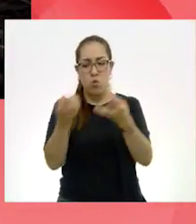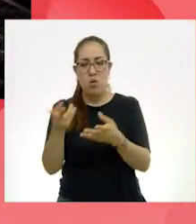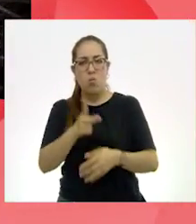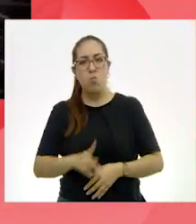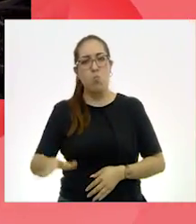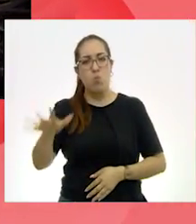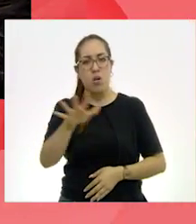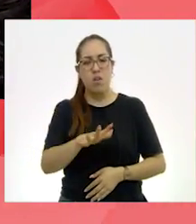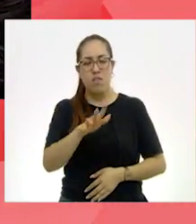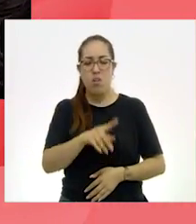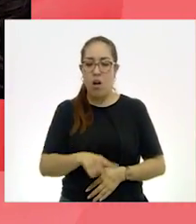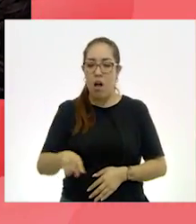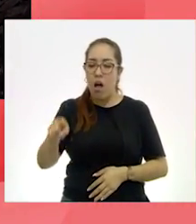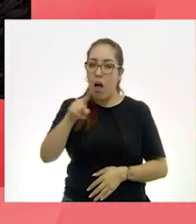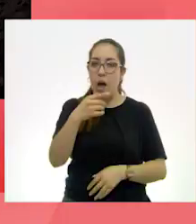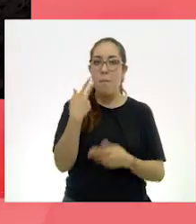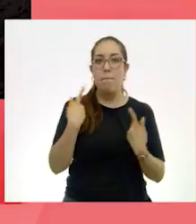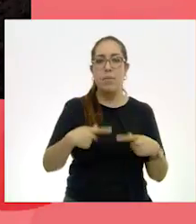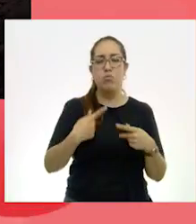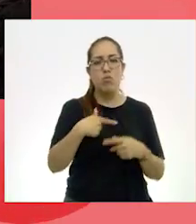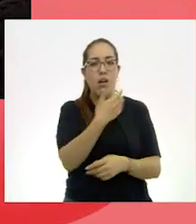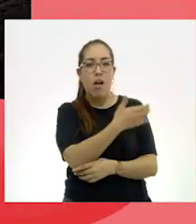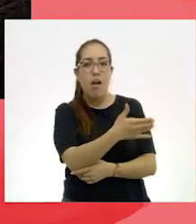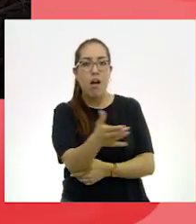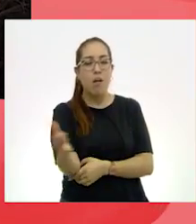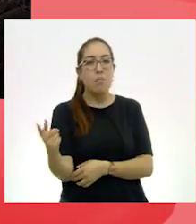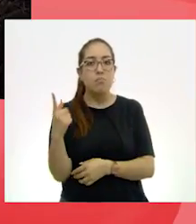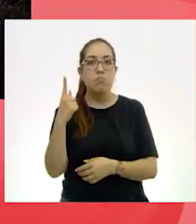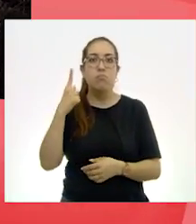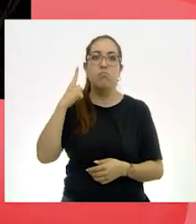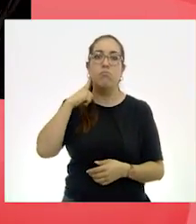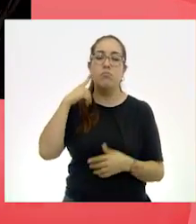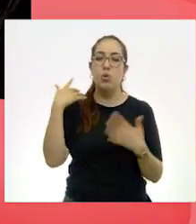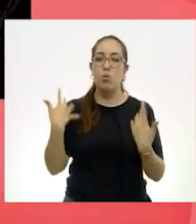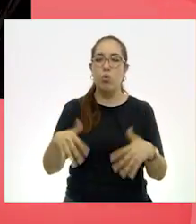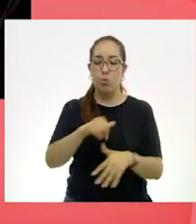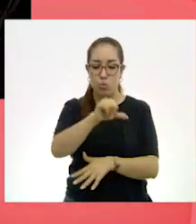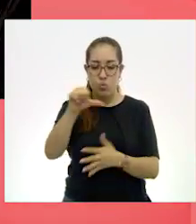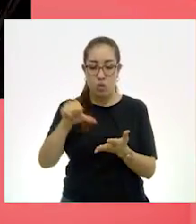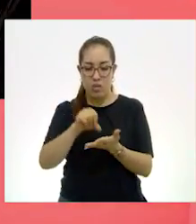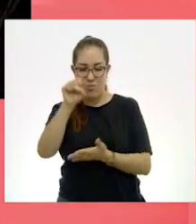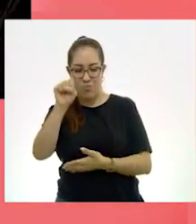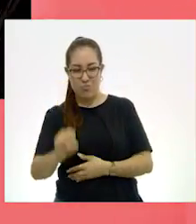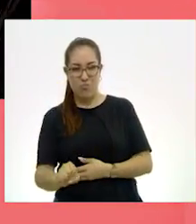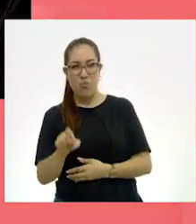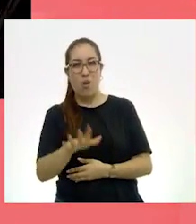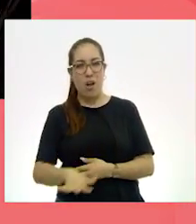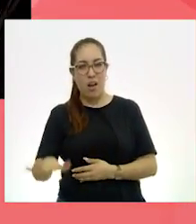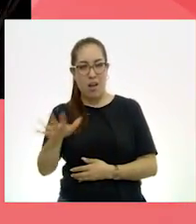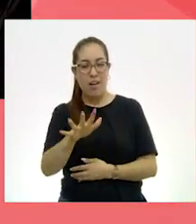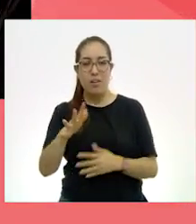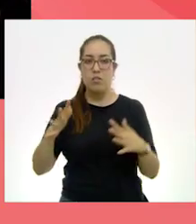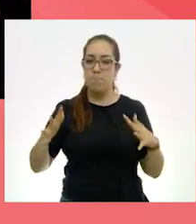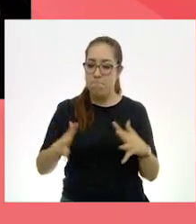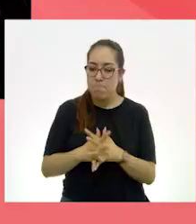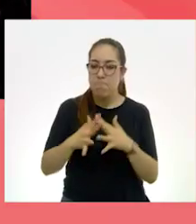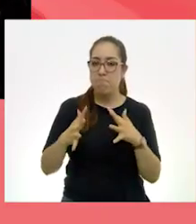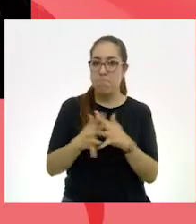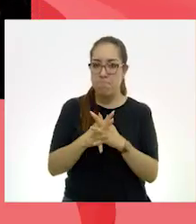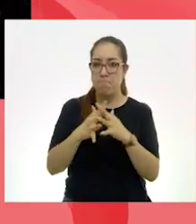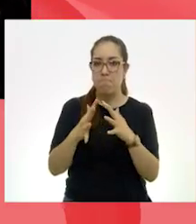oídos de estos campesinos del centro-sur que habían estado luchando por sus